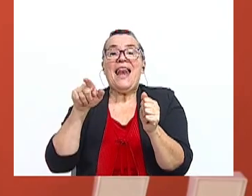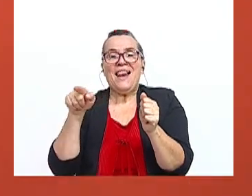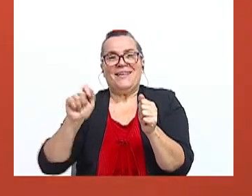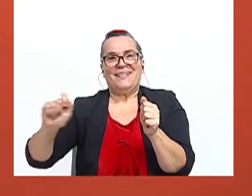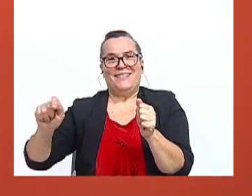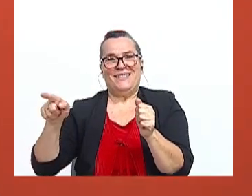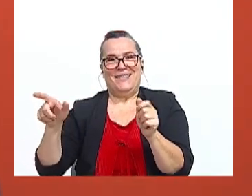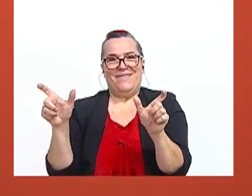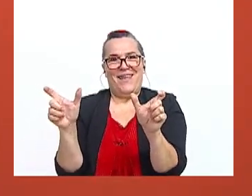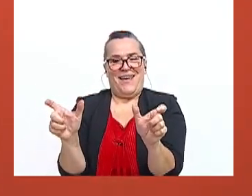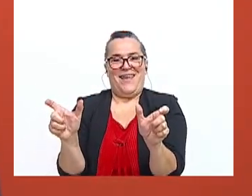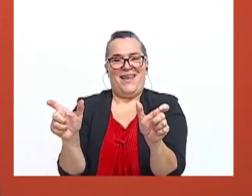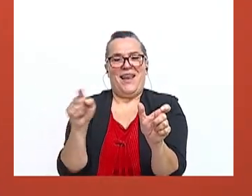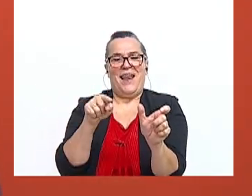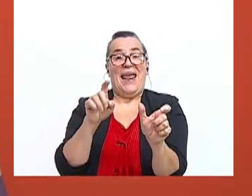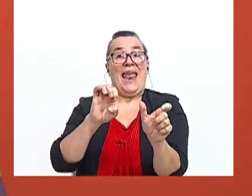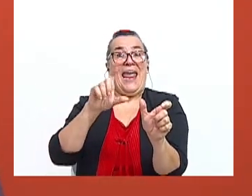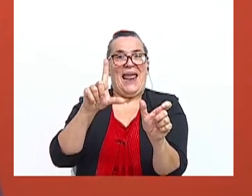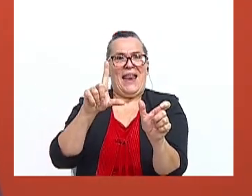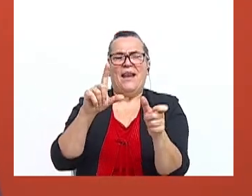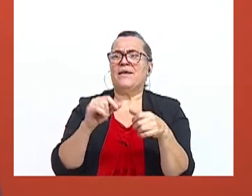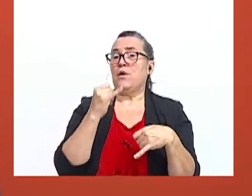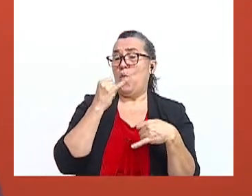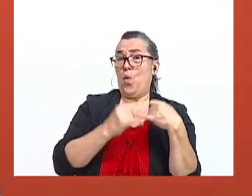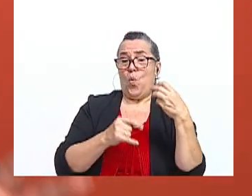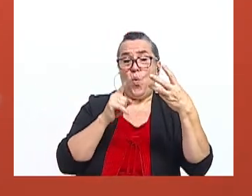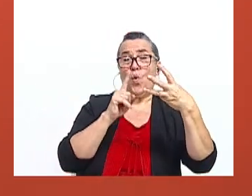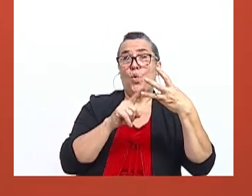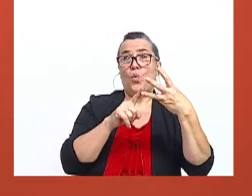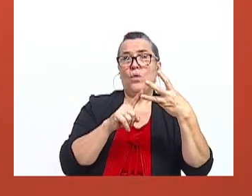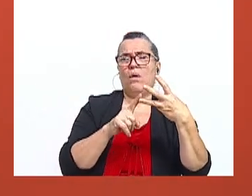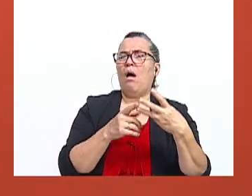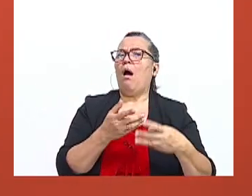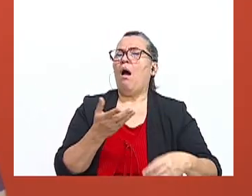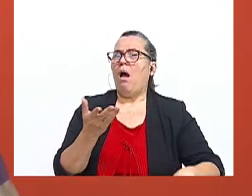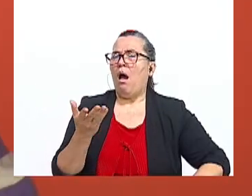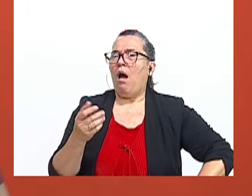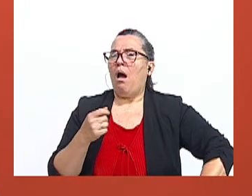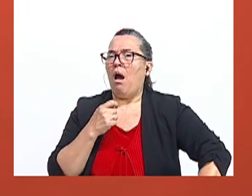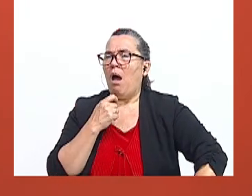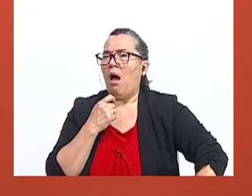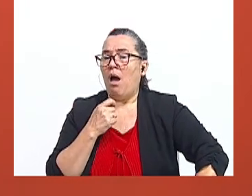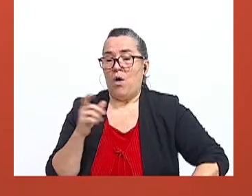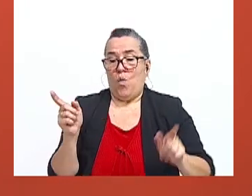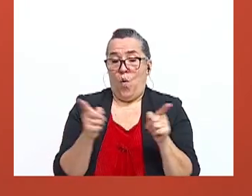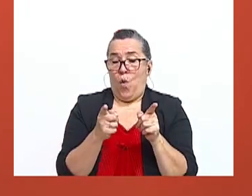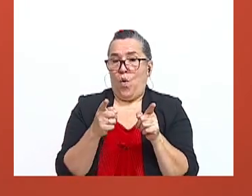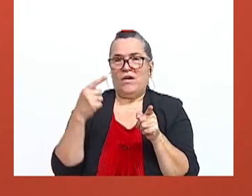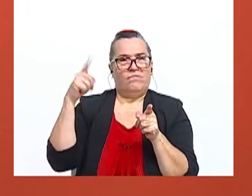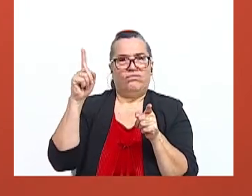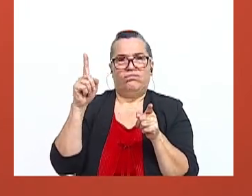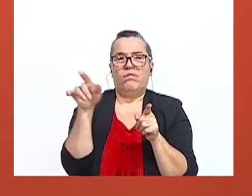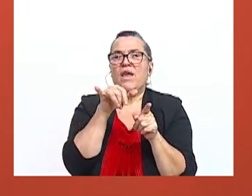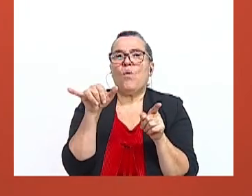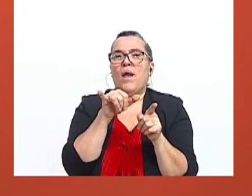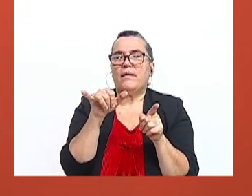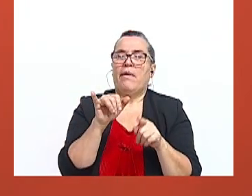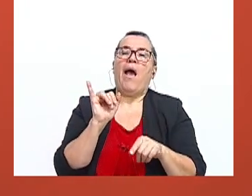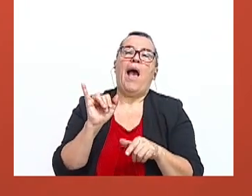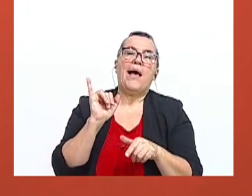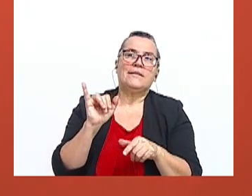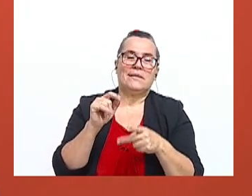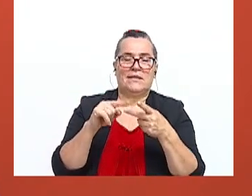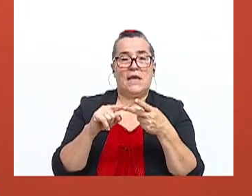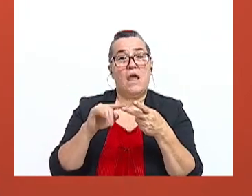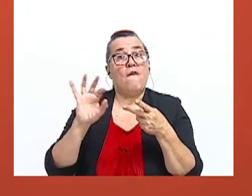escribe. Por último, tenemos el con que es junto y sin tilde. Es un equivalente a así como,